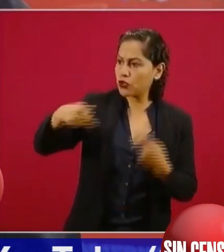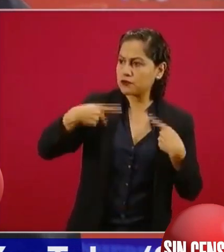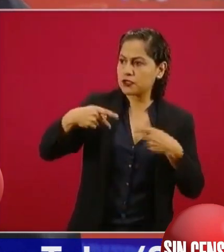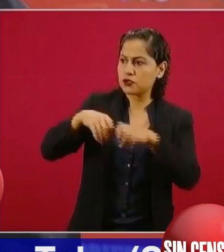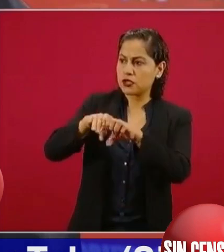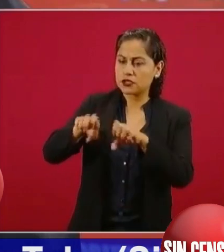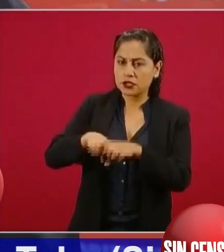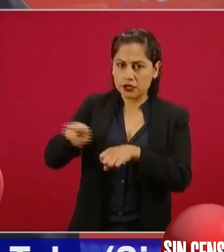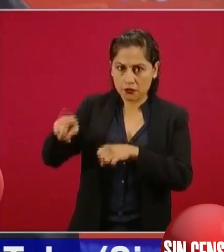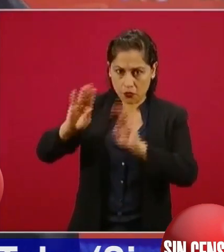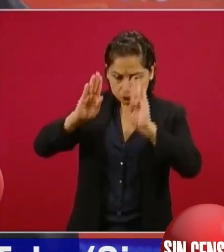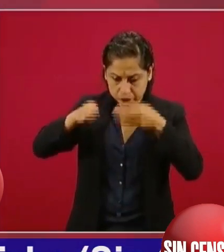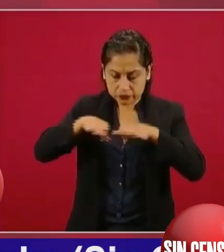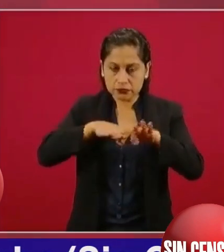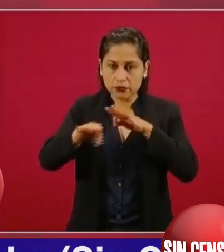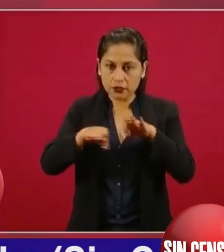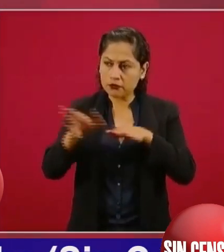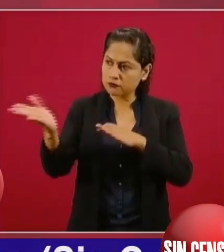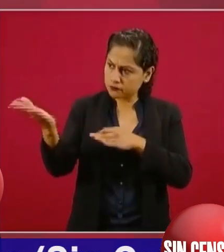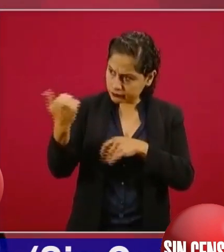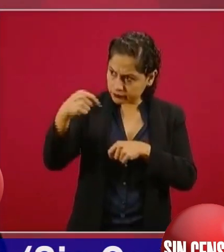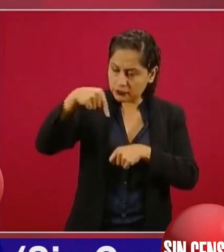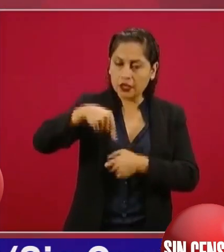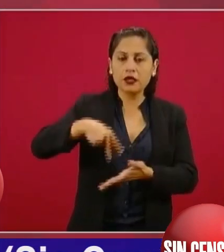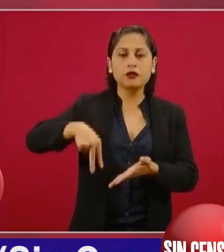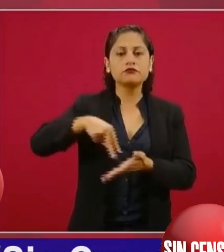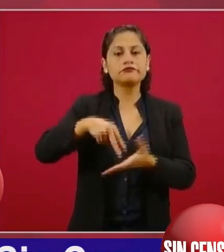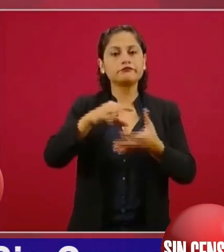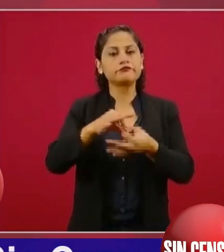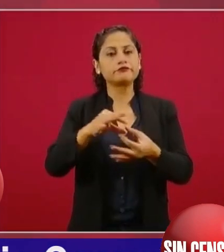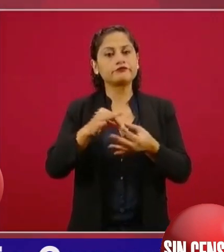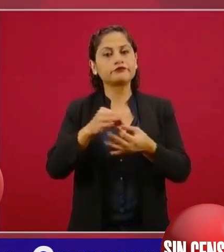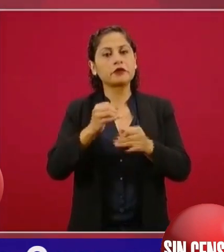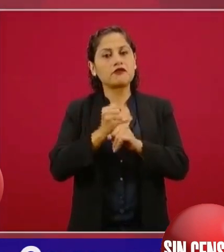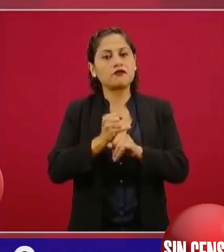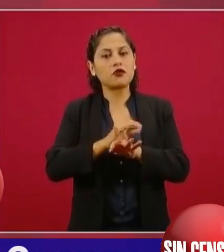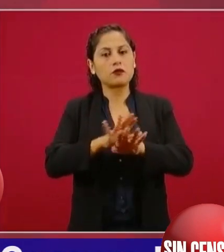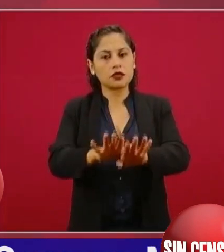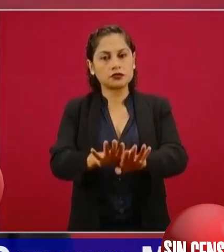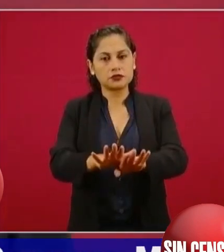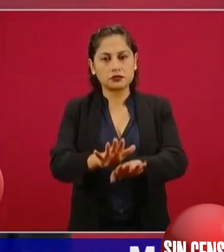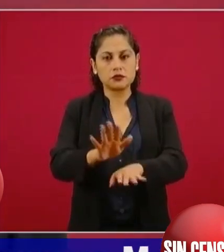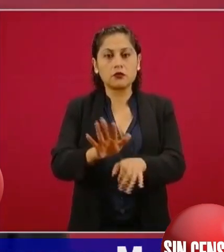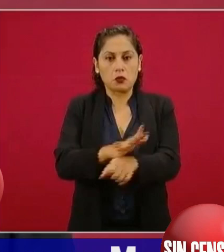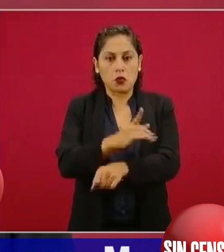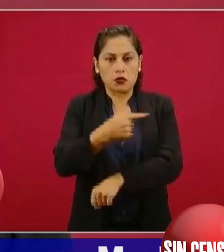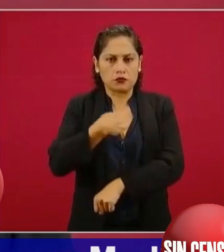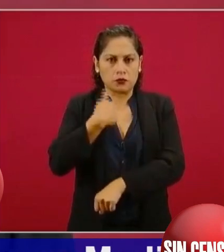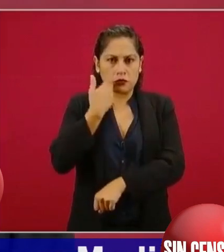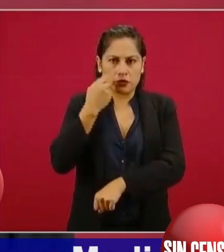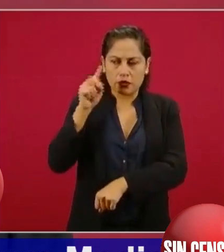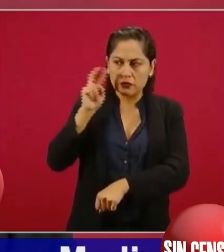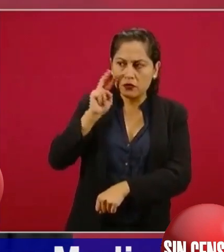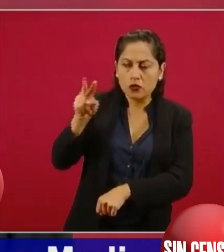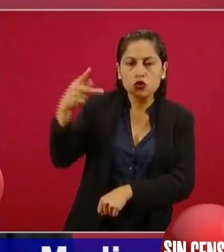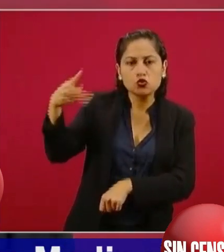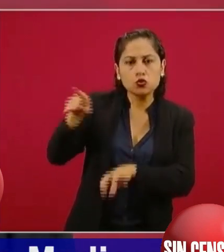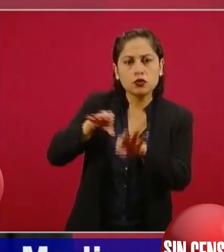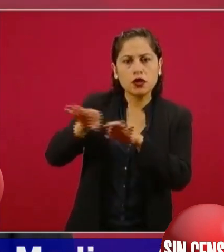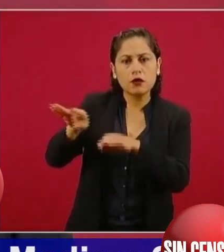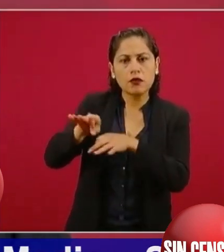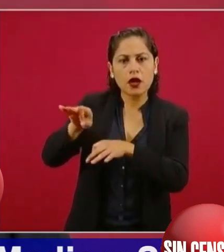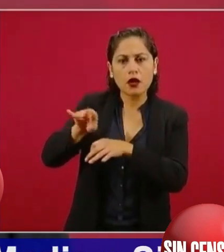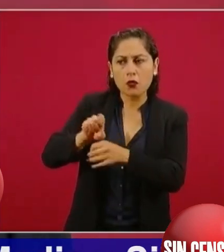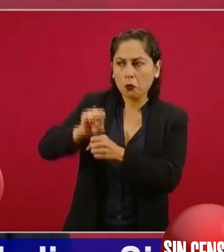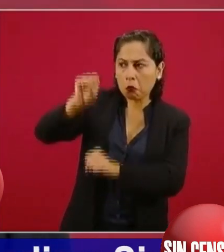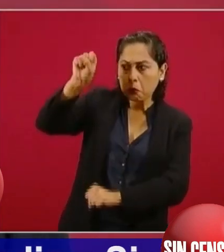informe porque se está haciendo un trabajo que no se hacía antes y no se conoce o se